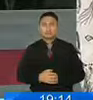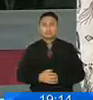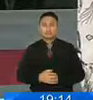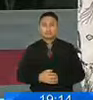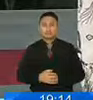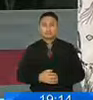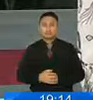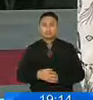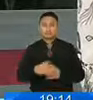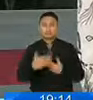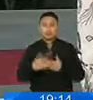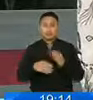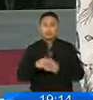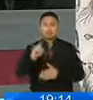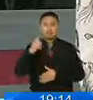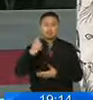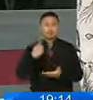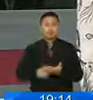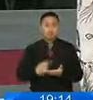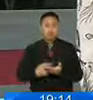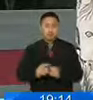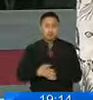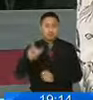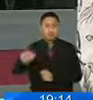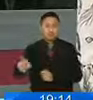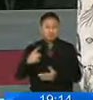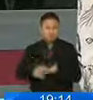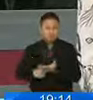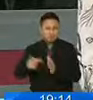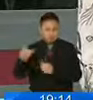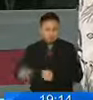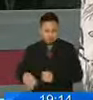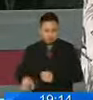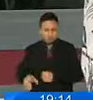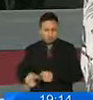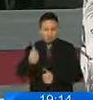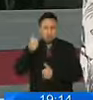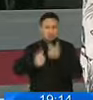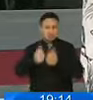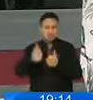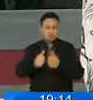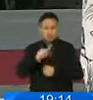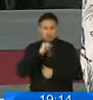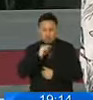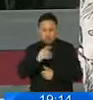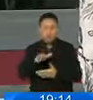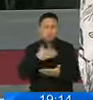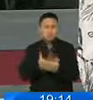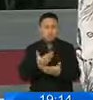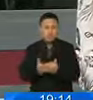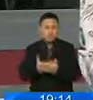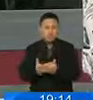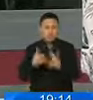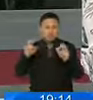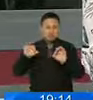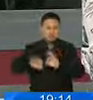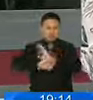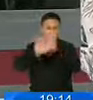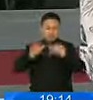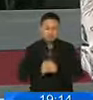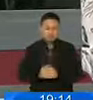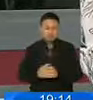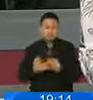Y tras el primer debate, analistas concuerdan en que a los candidatos les faltó profundidad en sus propuestas de campaña. Lamentan,